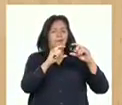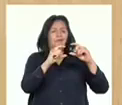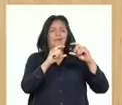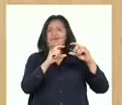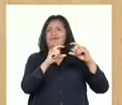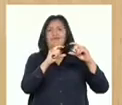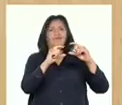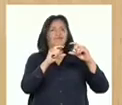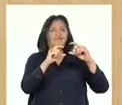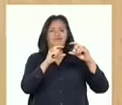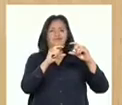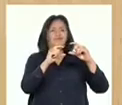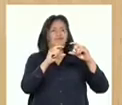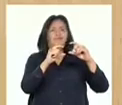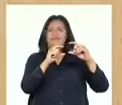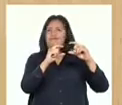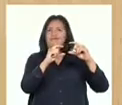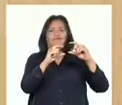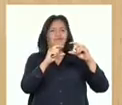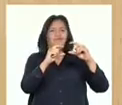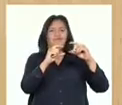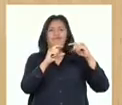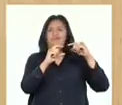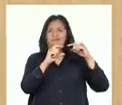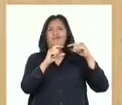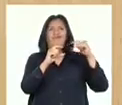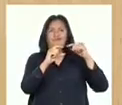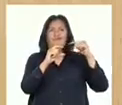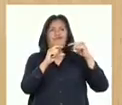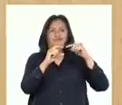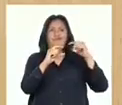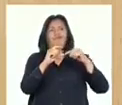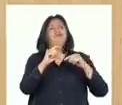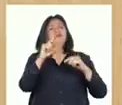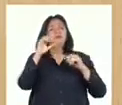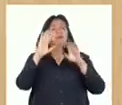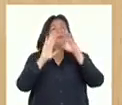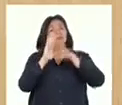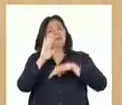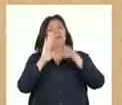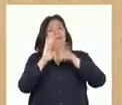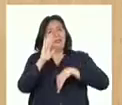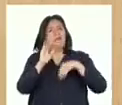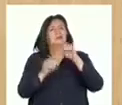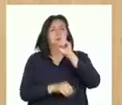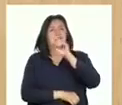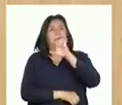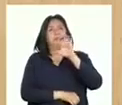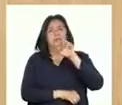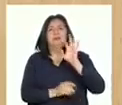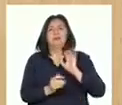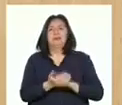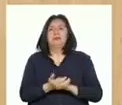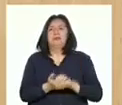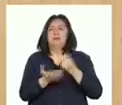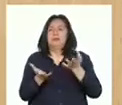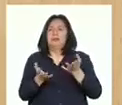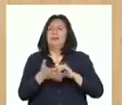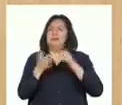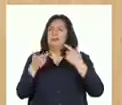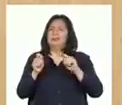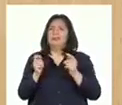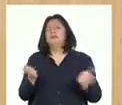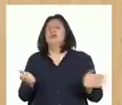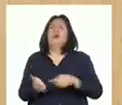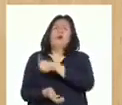Tampoco tienen la misma altura, ¿verdad? En este caso, esta tachuela mide menos de 1 centímetro. Intentemos